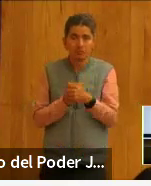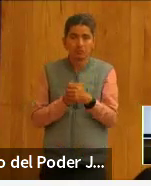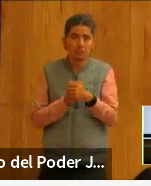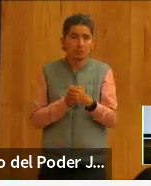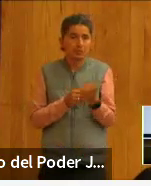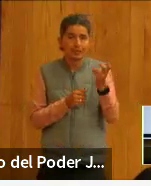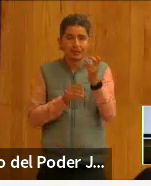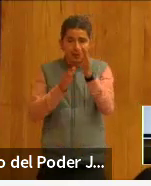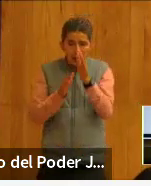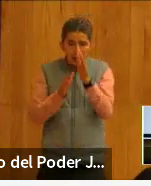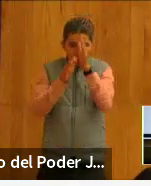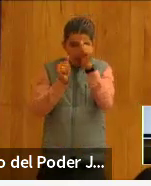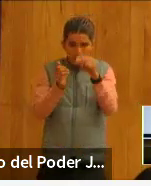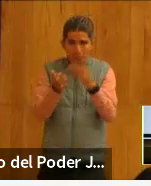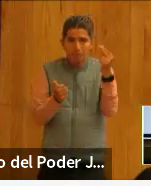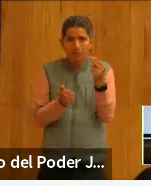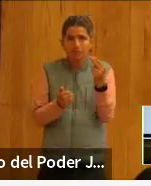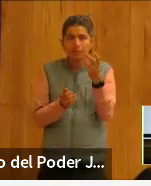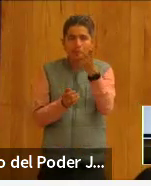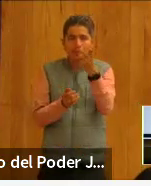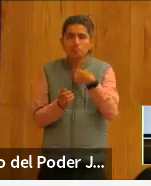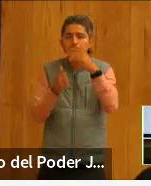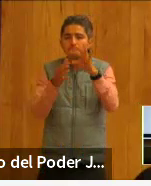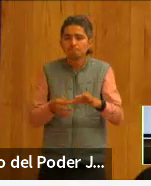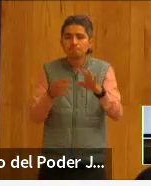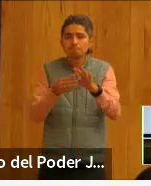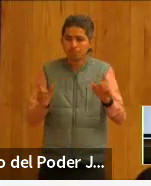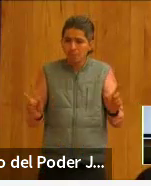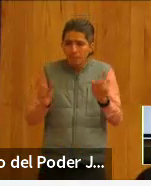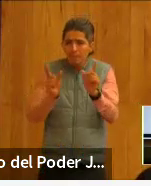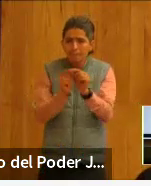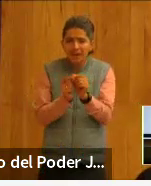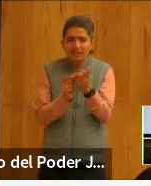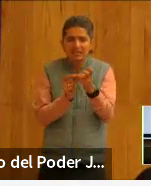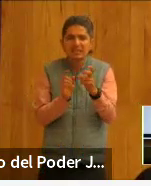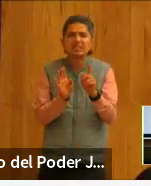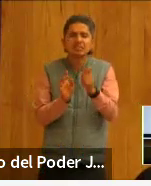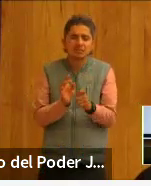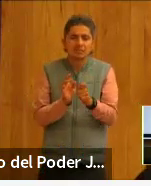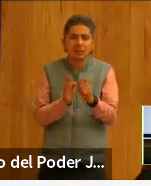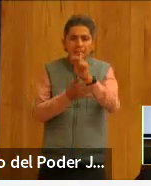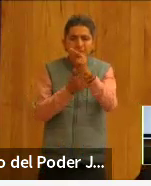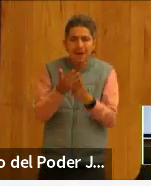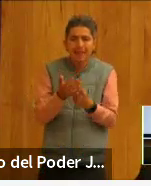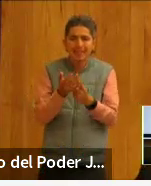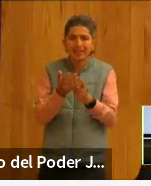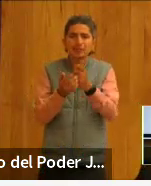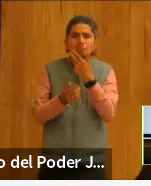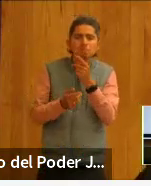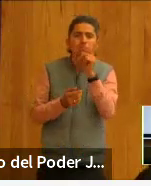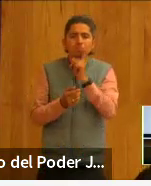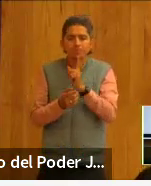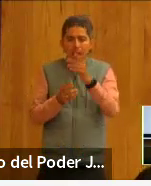este convenio, no solo les hago referencia a todo este acompañamiento del plan de parentalidad, donde aprendan